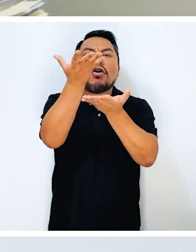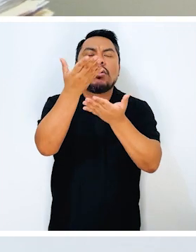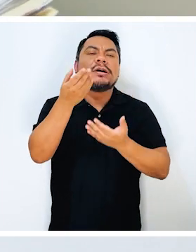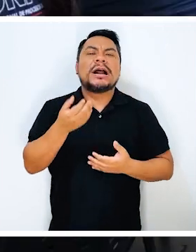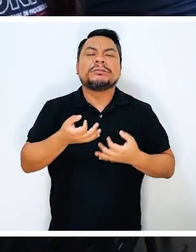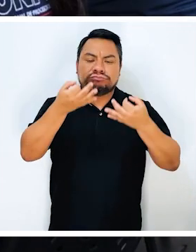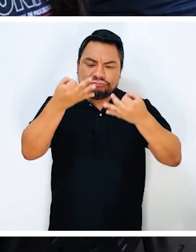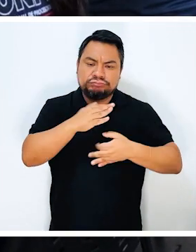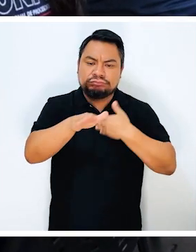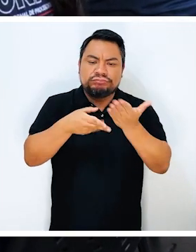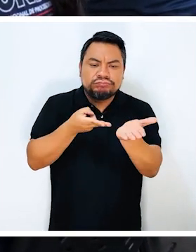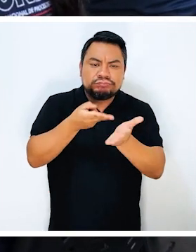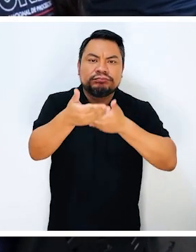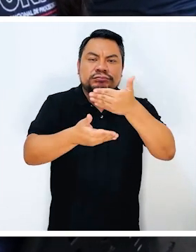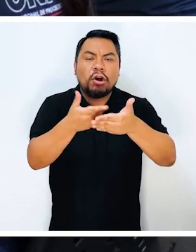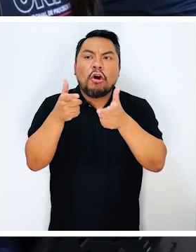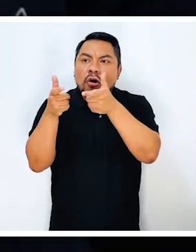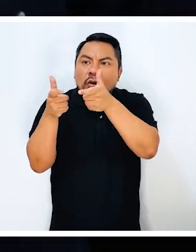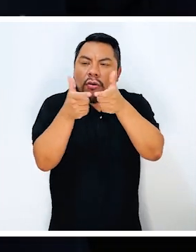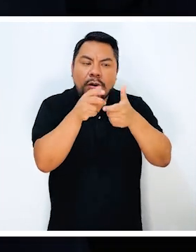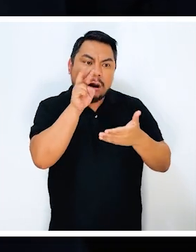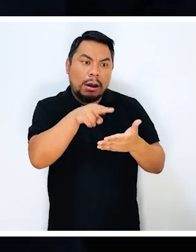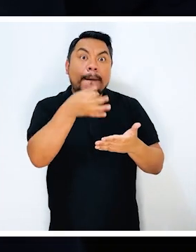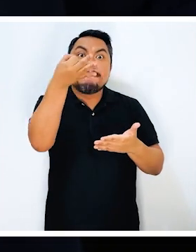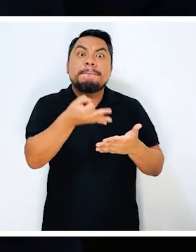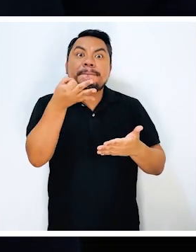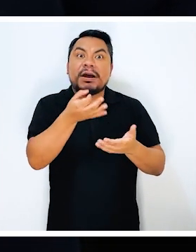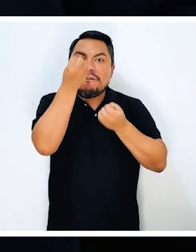pública y modernizar nuestros procesos de control y